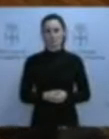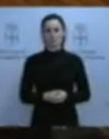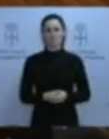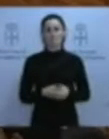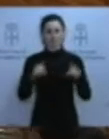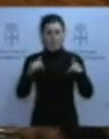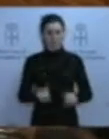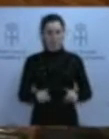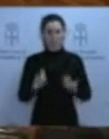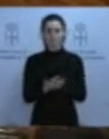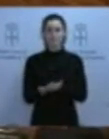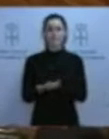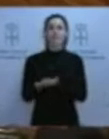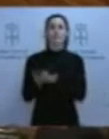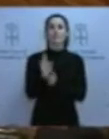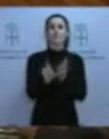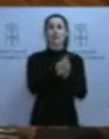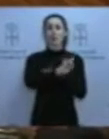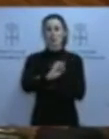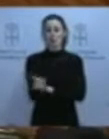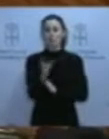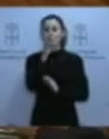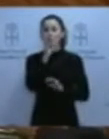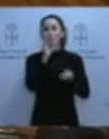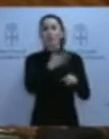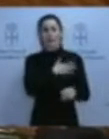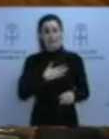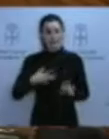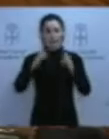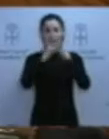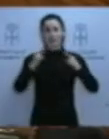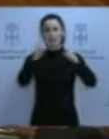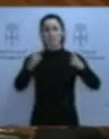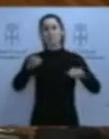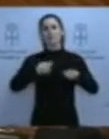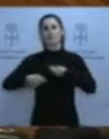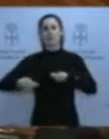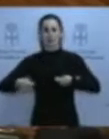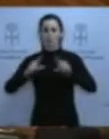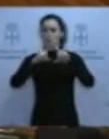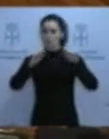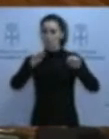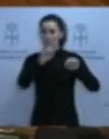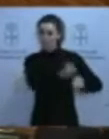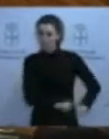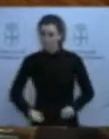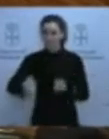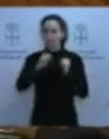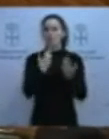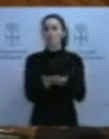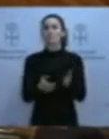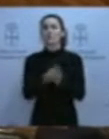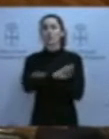Traemos esta PNL con la intención de salvaguardar nuestros mercados asturianos. Y esta PNL es el resultado